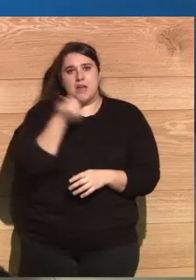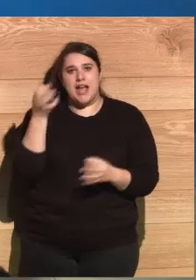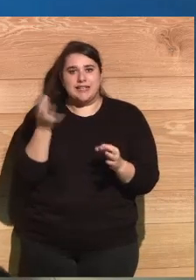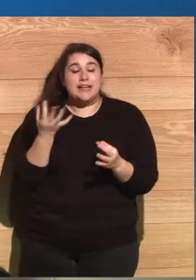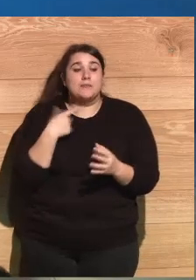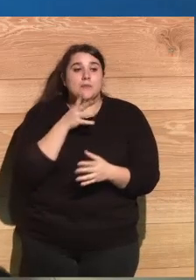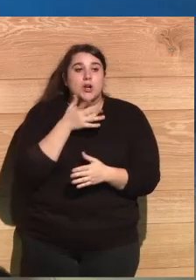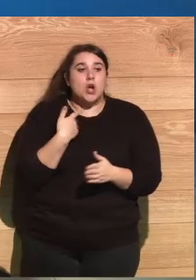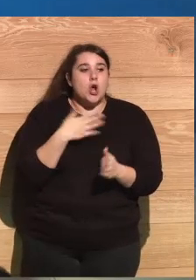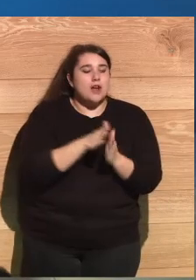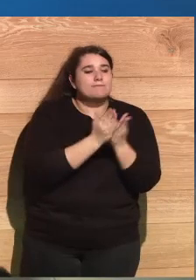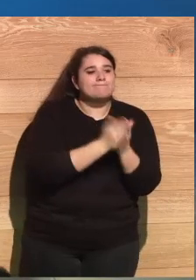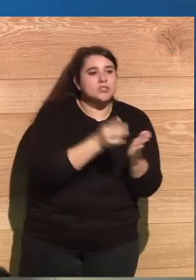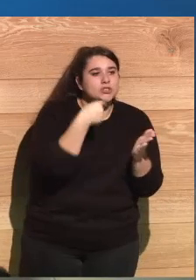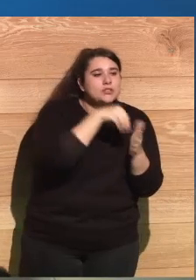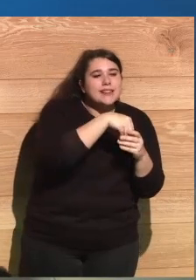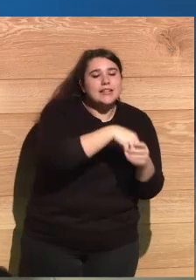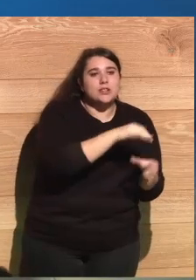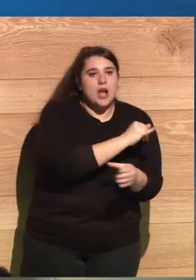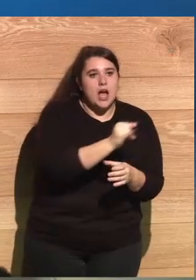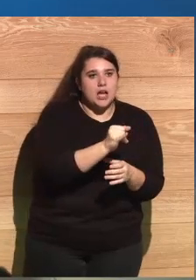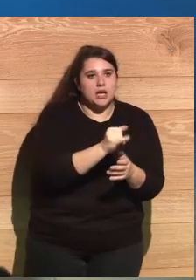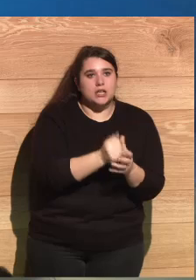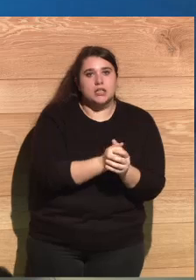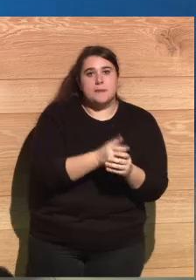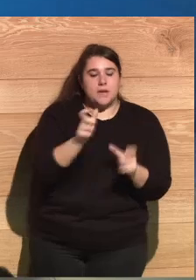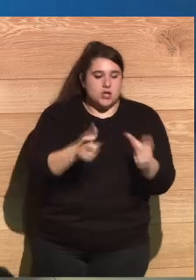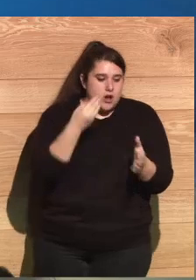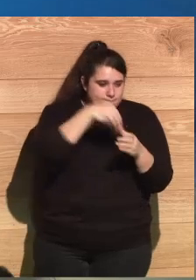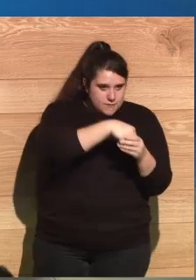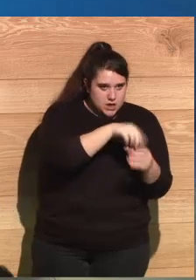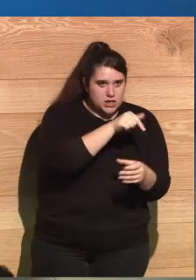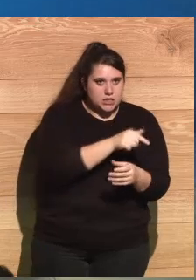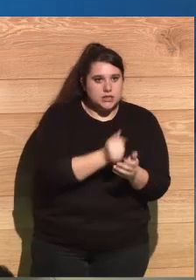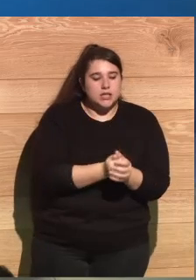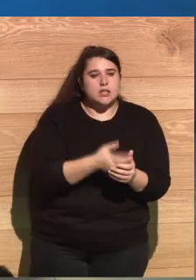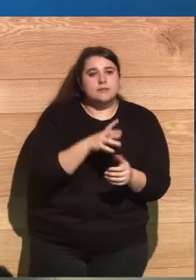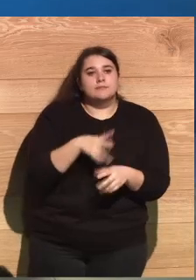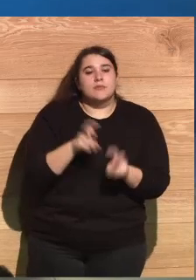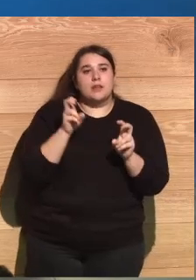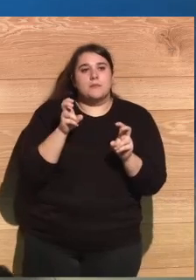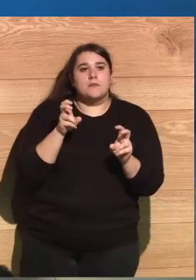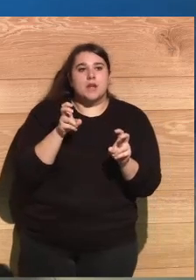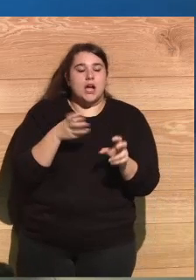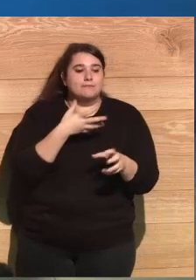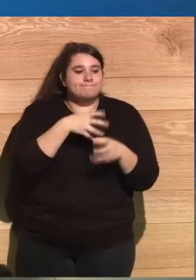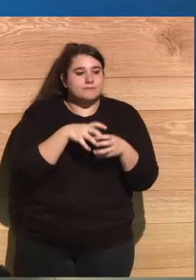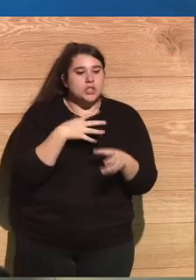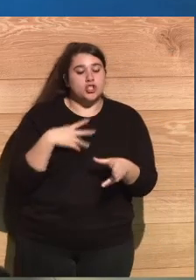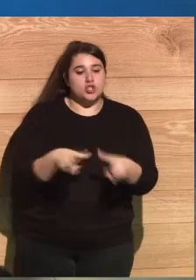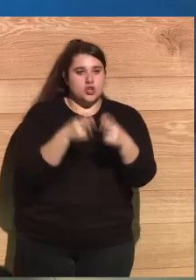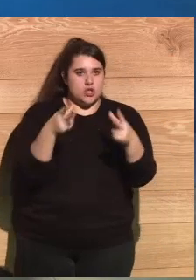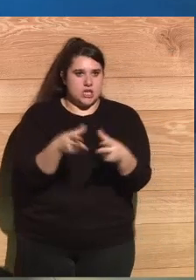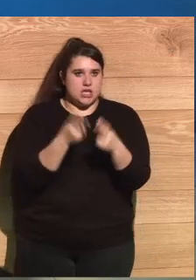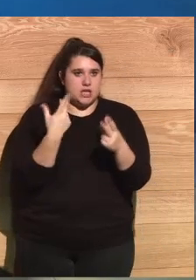más en tus personajes o en algunos de ellos, ¿no? Quizá esa compartimentación o esa tabicación de la sociedad,